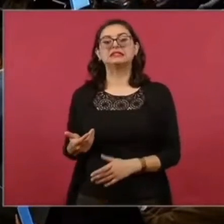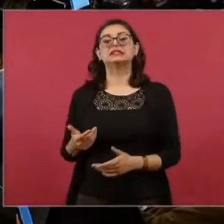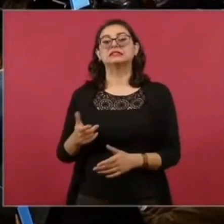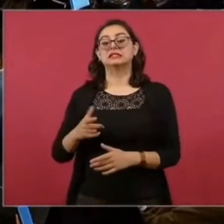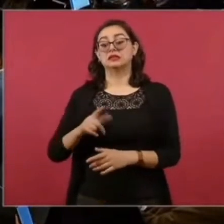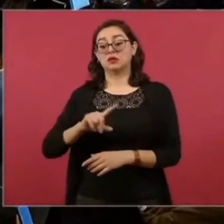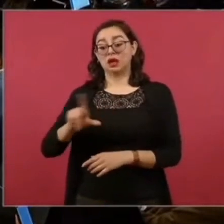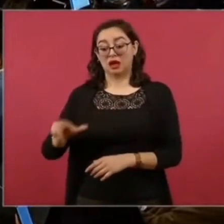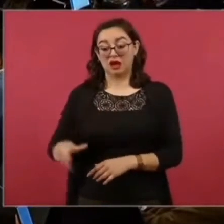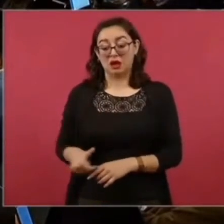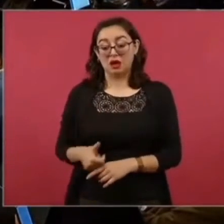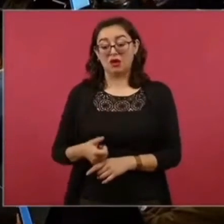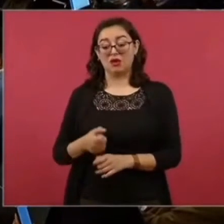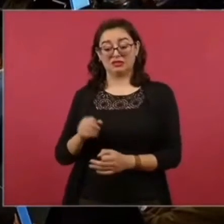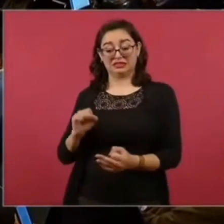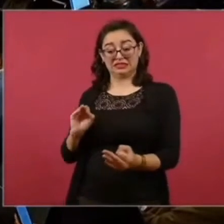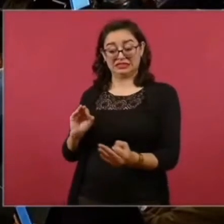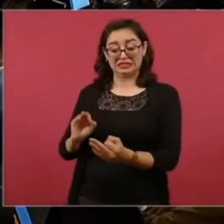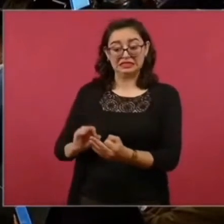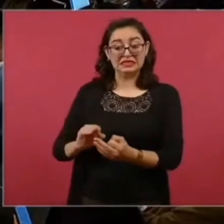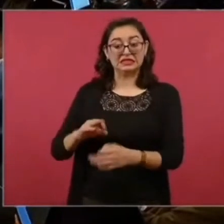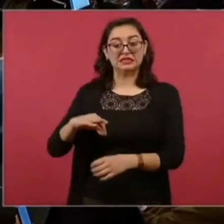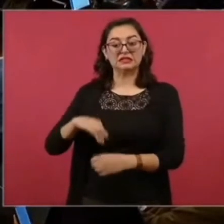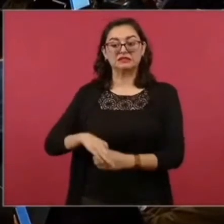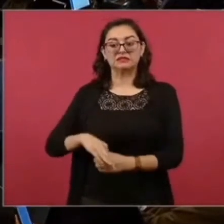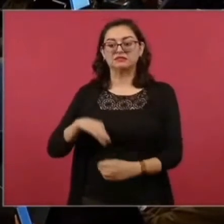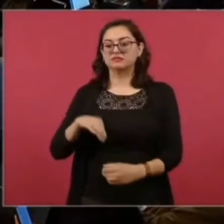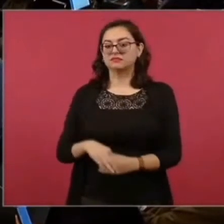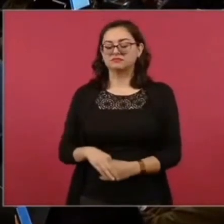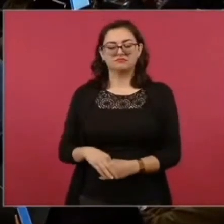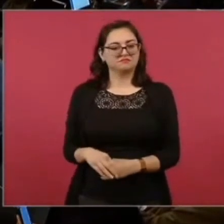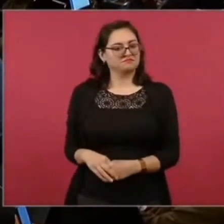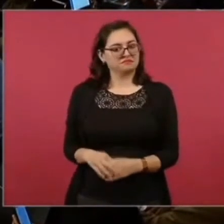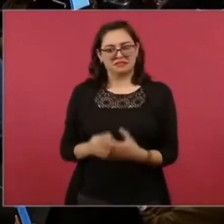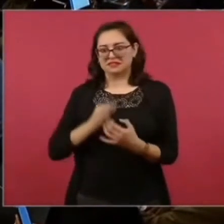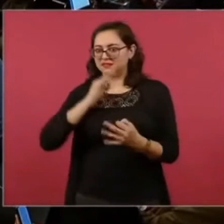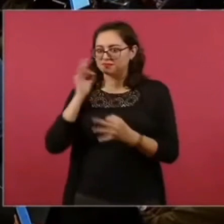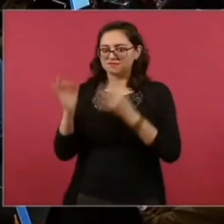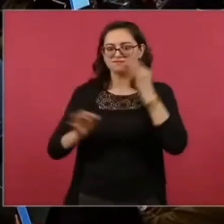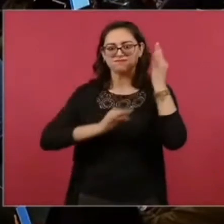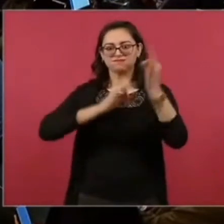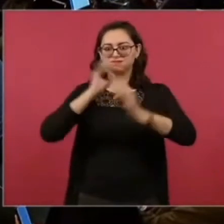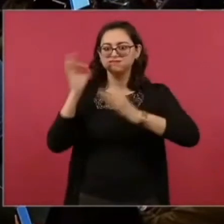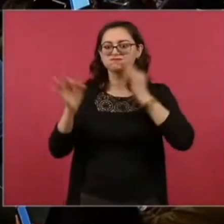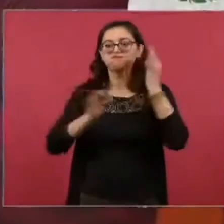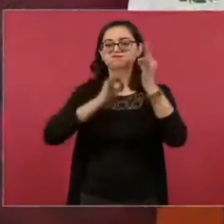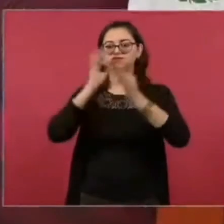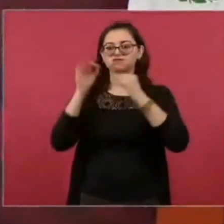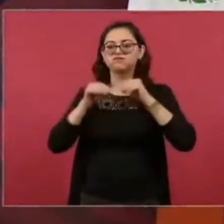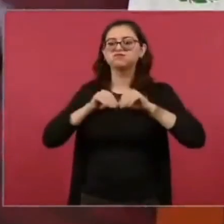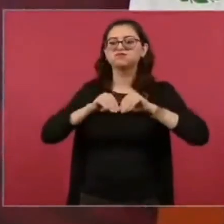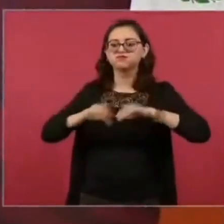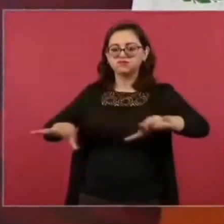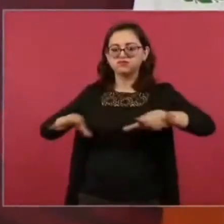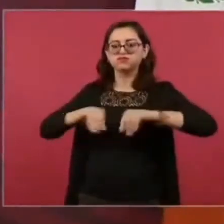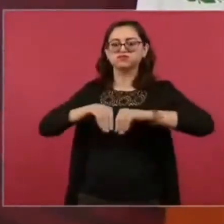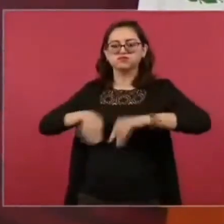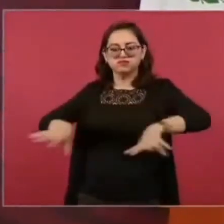del Estado de México y hay mucha influencia de los medios y tenían la posibilidad de